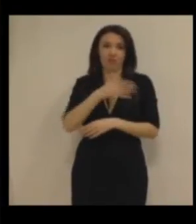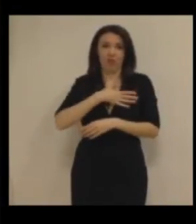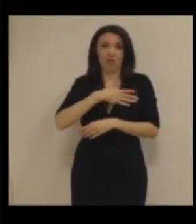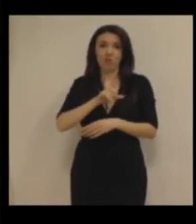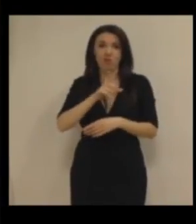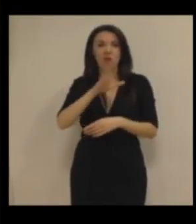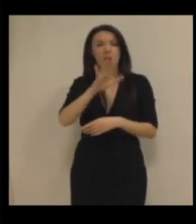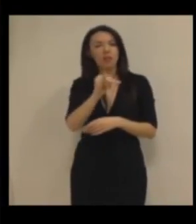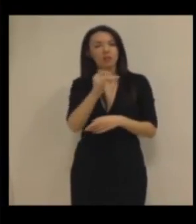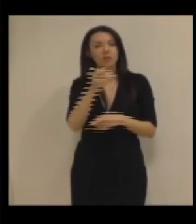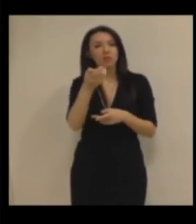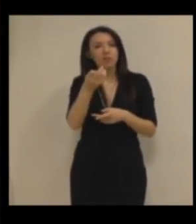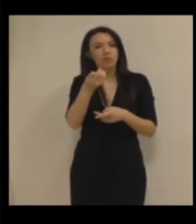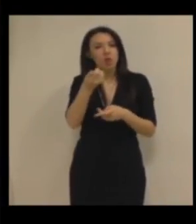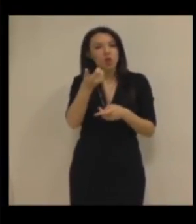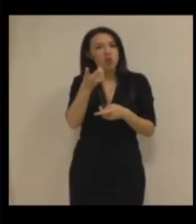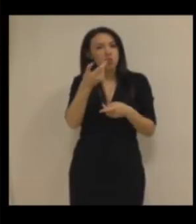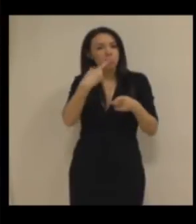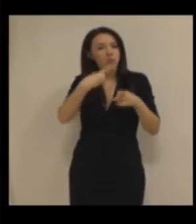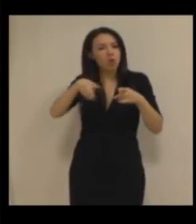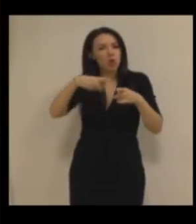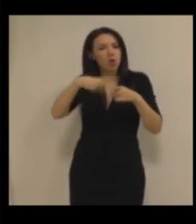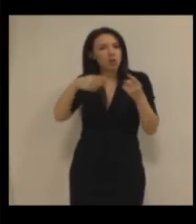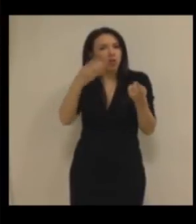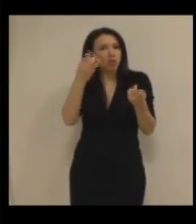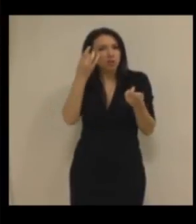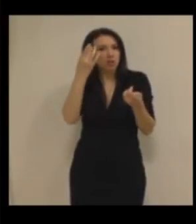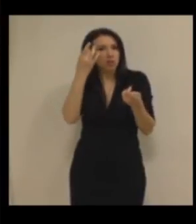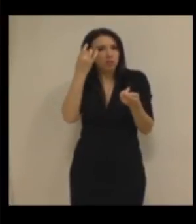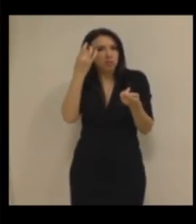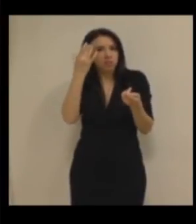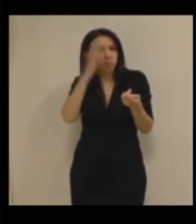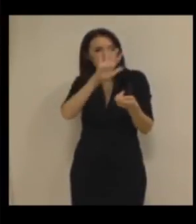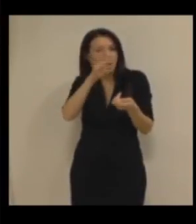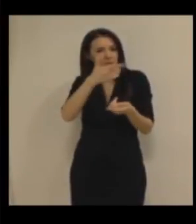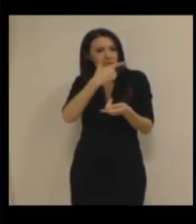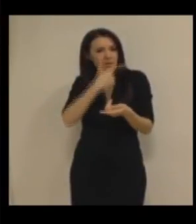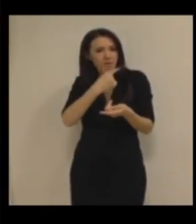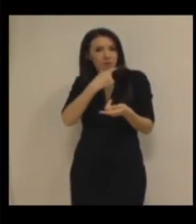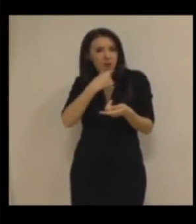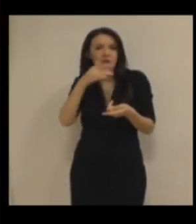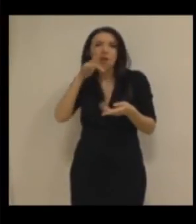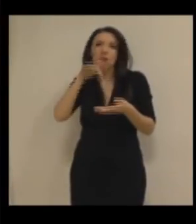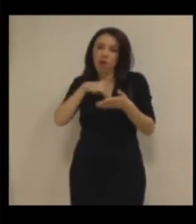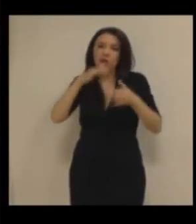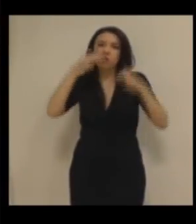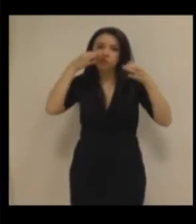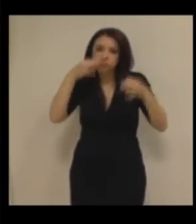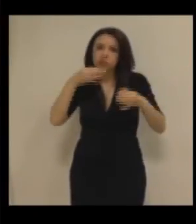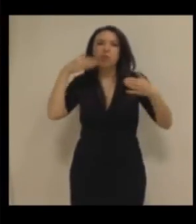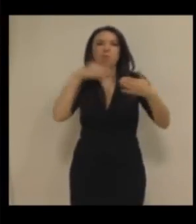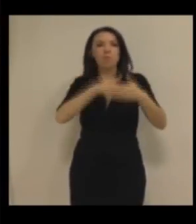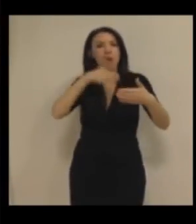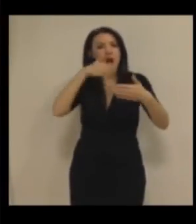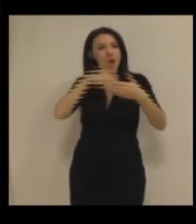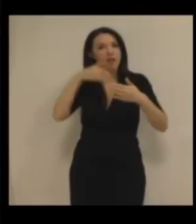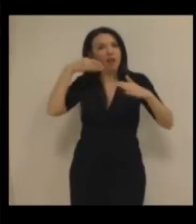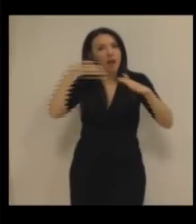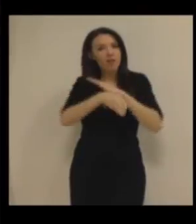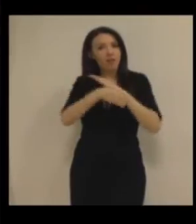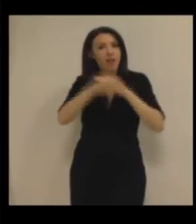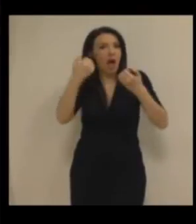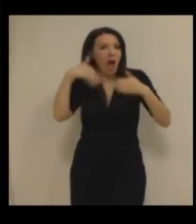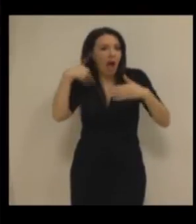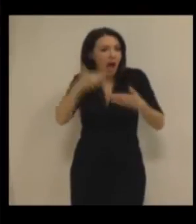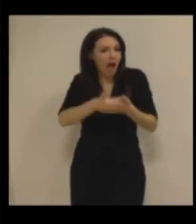hay pequeñas cosas aparentemente muy simples que todavía son barreras de accesibilidad hasta en las plataformas que